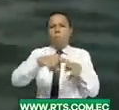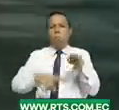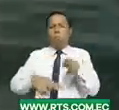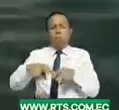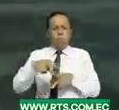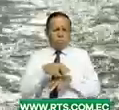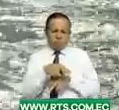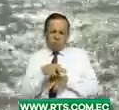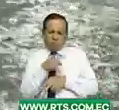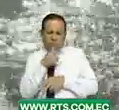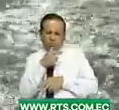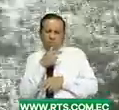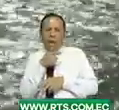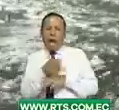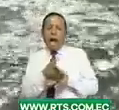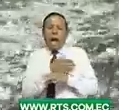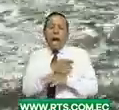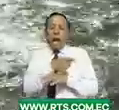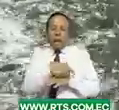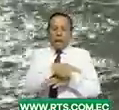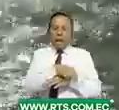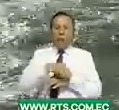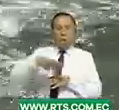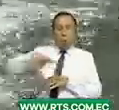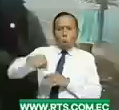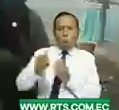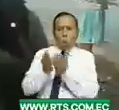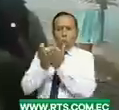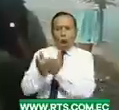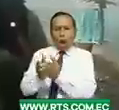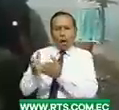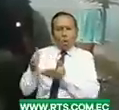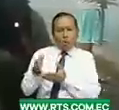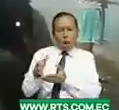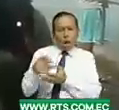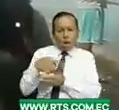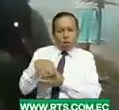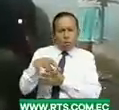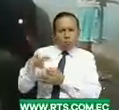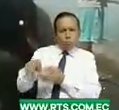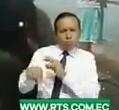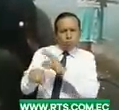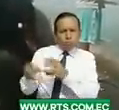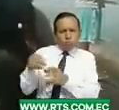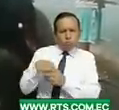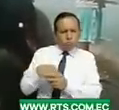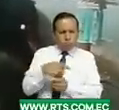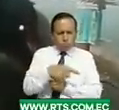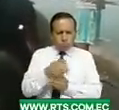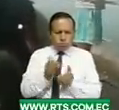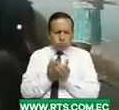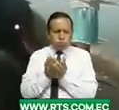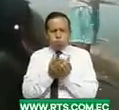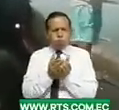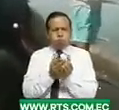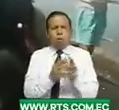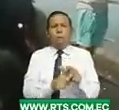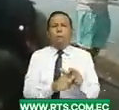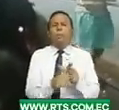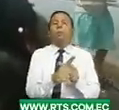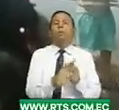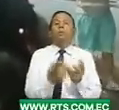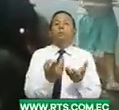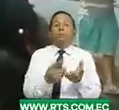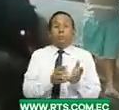participado en el robo de una embarcación pesquera. Al parecer intentan darse la fuga y uno de ellos queda atrapado entre las hélices, entre